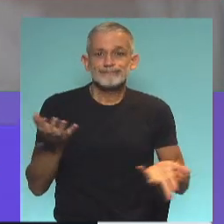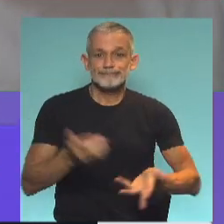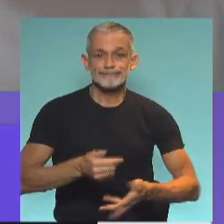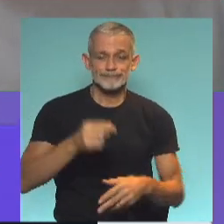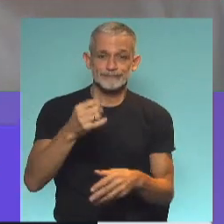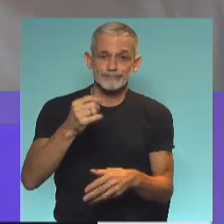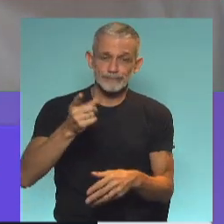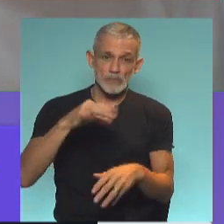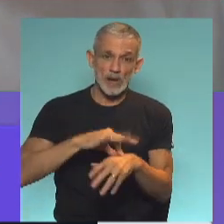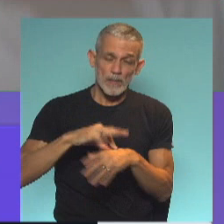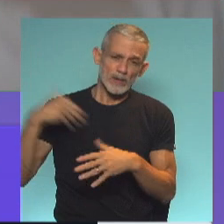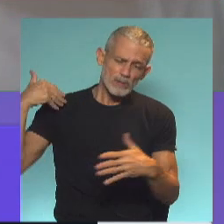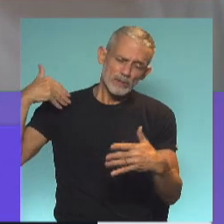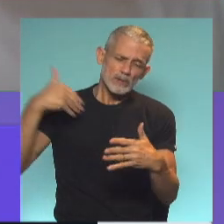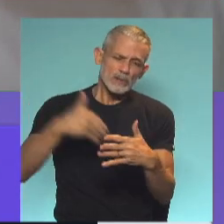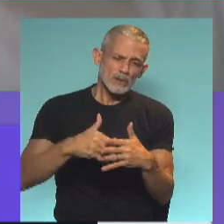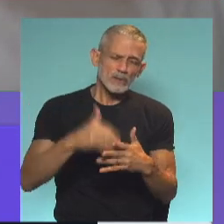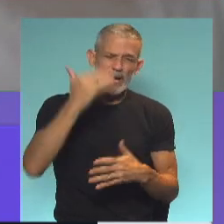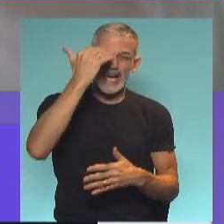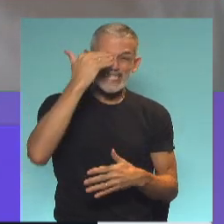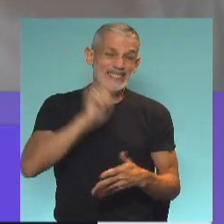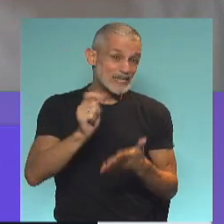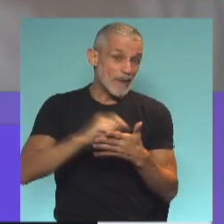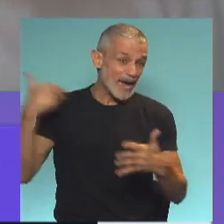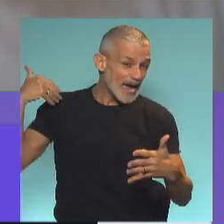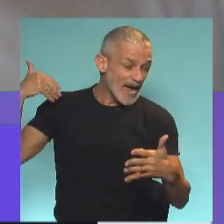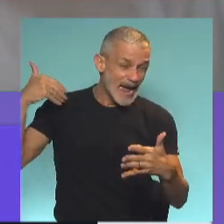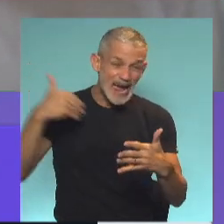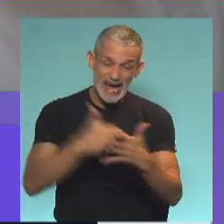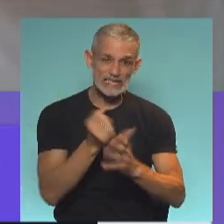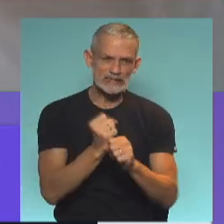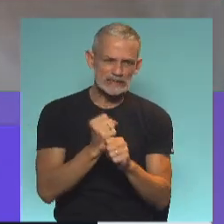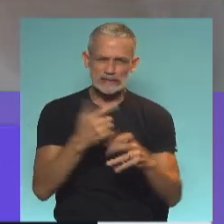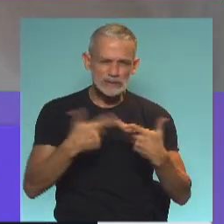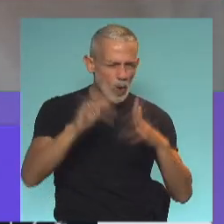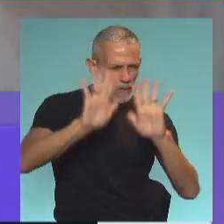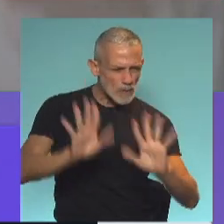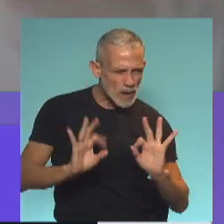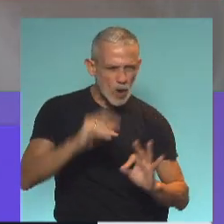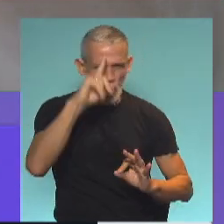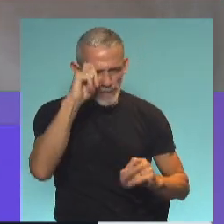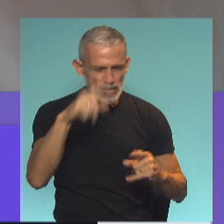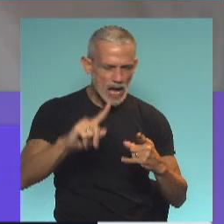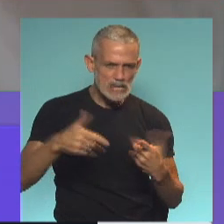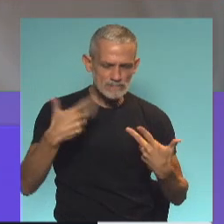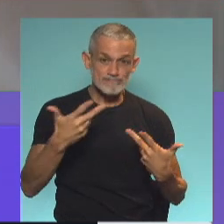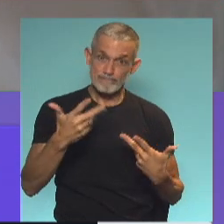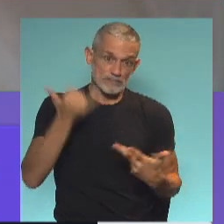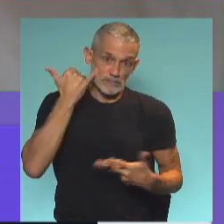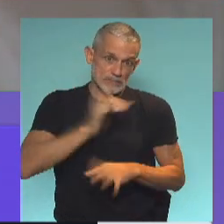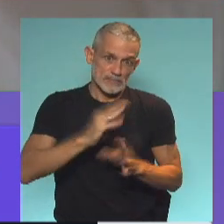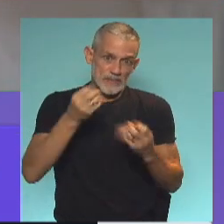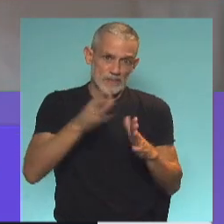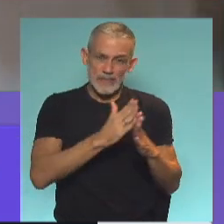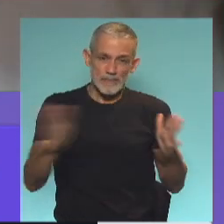realidad porque venimos desde hace más de 15 meses trabajando primero en todo lo que fue la preparación. Recordar que eso ya comienza